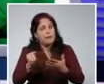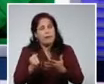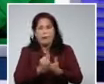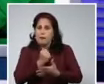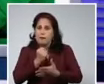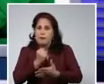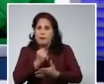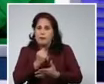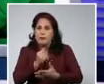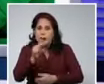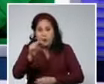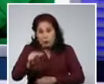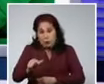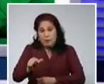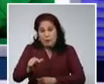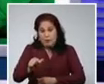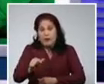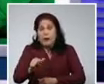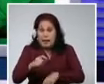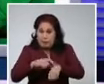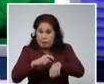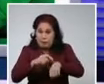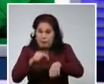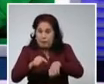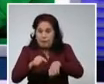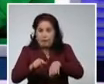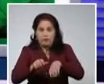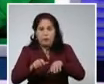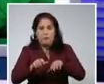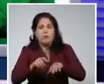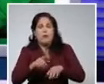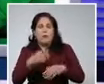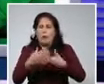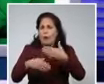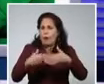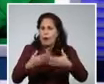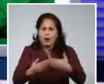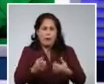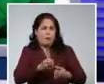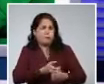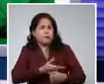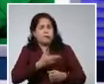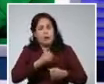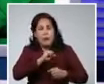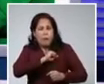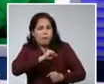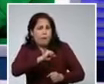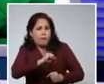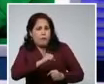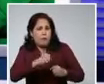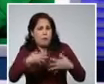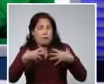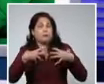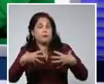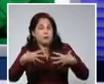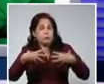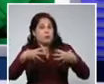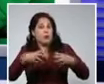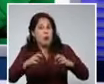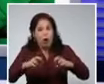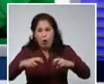momento determinado hizo una bradicardia, una hipotensión, una parada cardíaca en